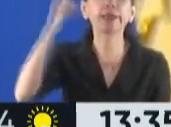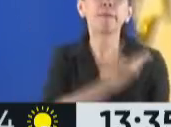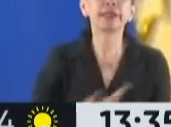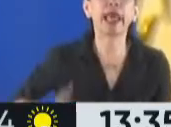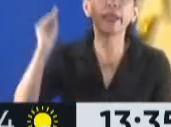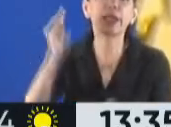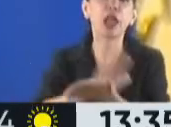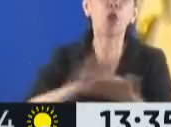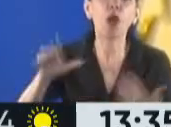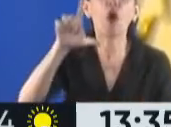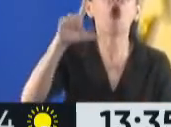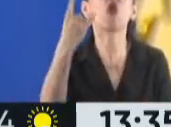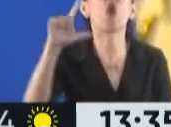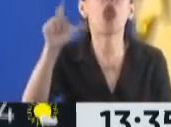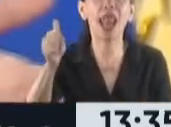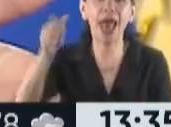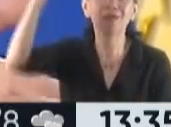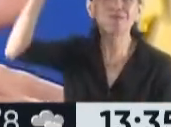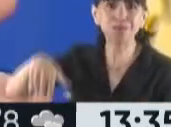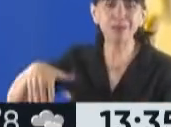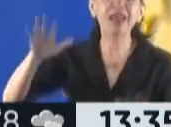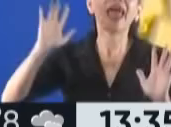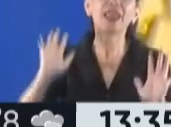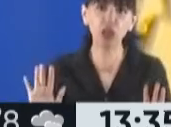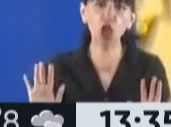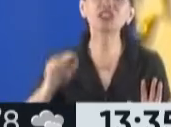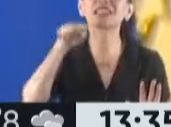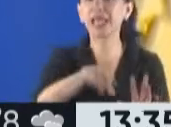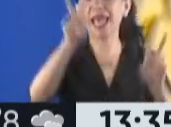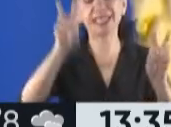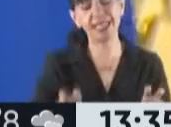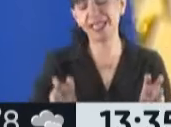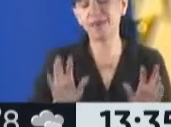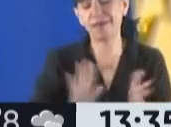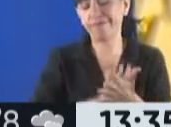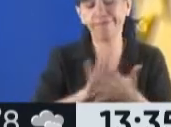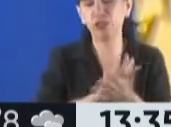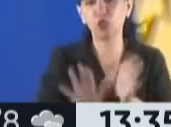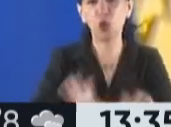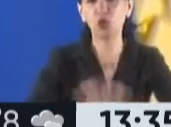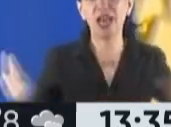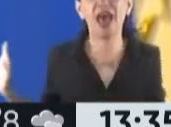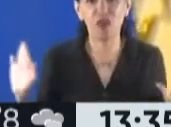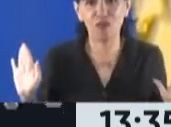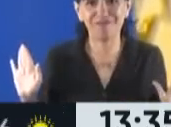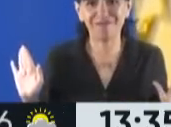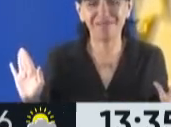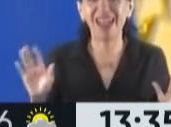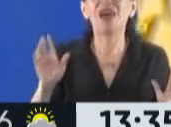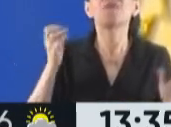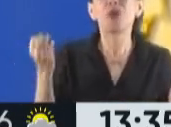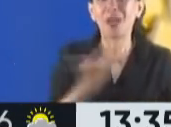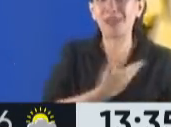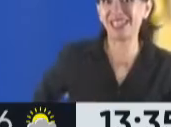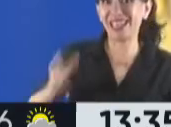problema ha desaparecido, porque el presidente Lula no participa de esas políticas y